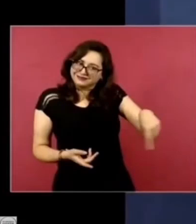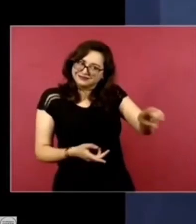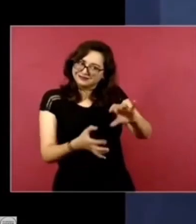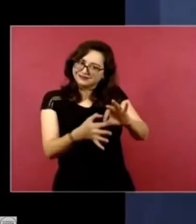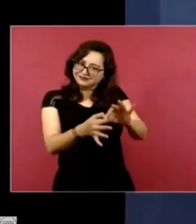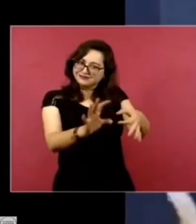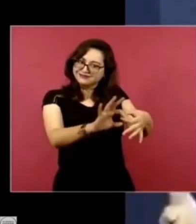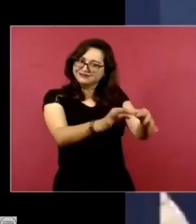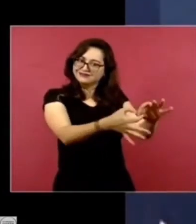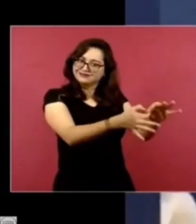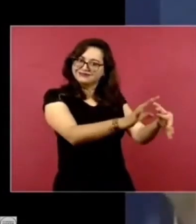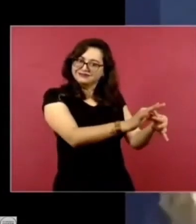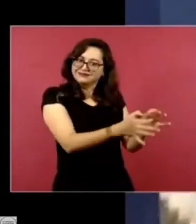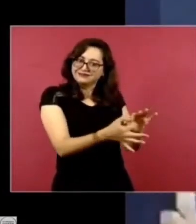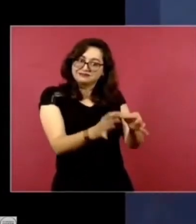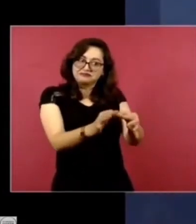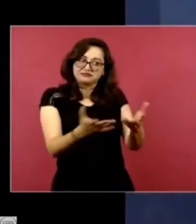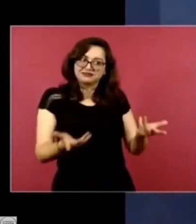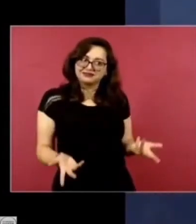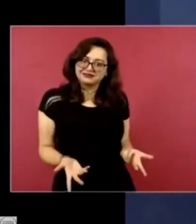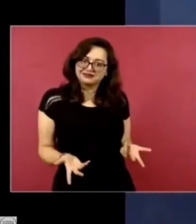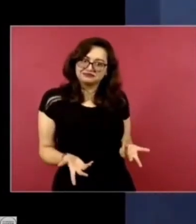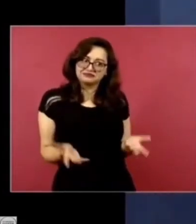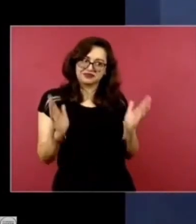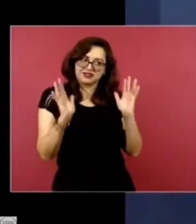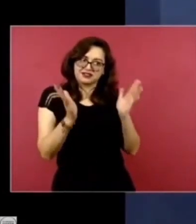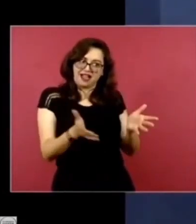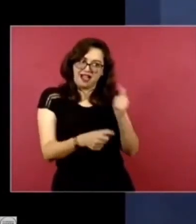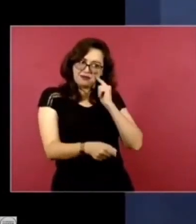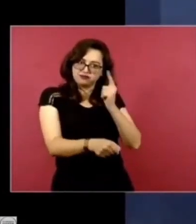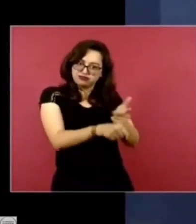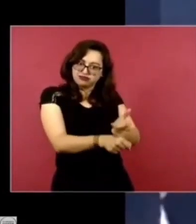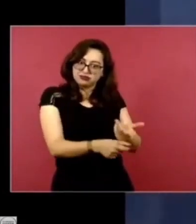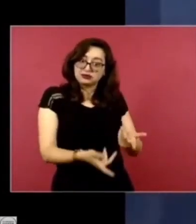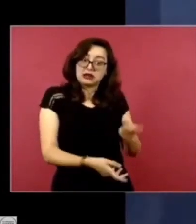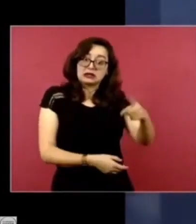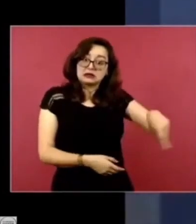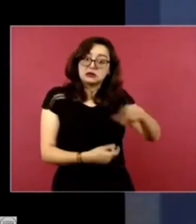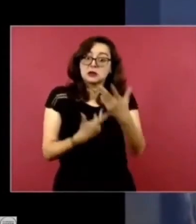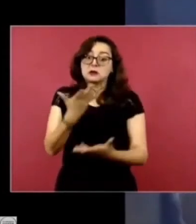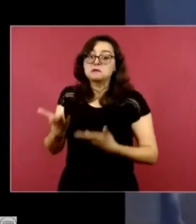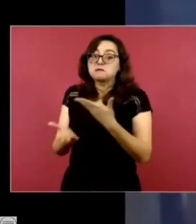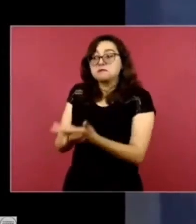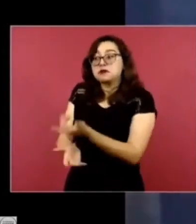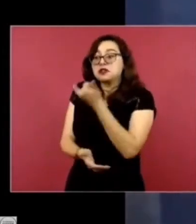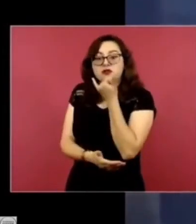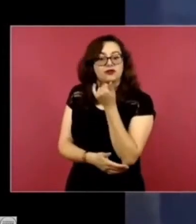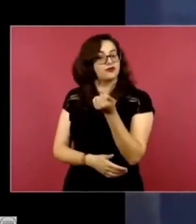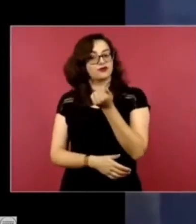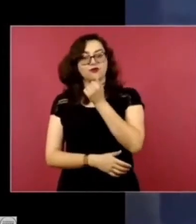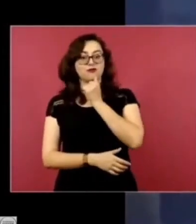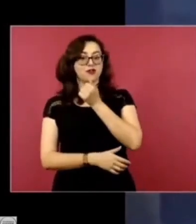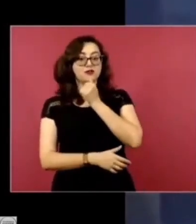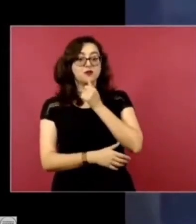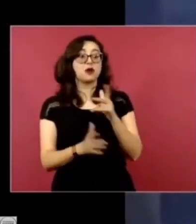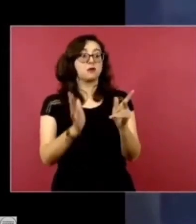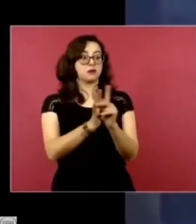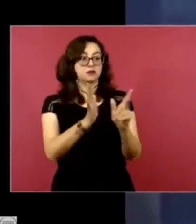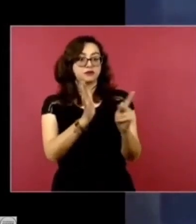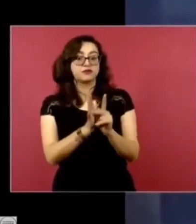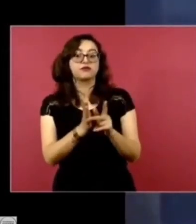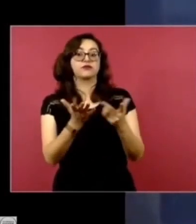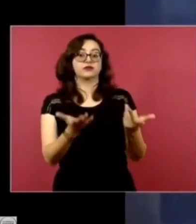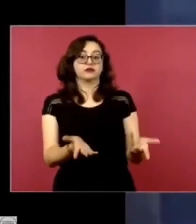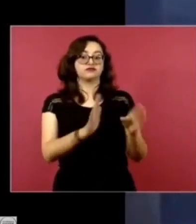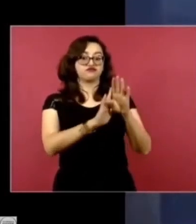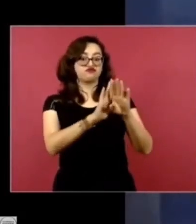dan disculpas, me ofrecen disculpas, así como tú lo estás planteando, cuando sacaban páginas completas en los periódicos pidiendo que yo